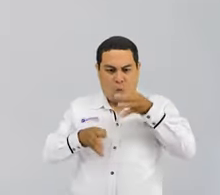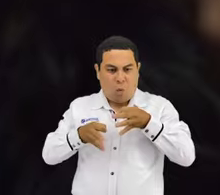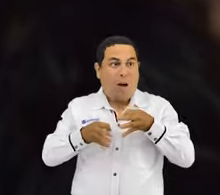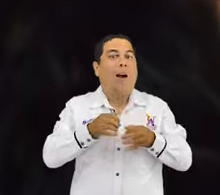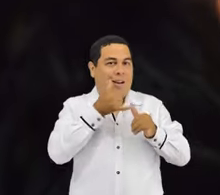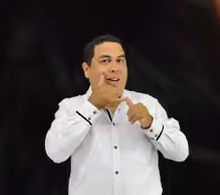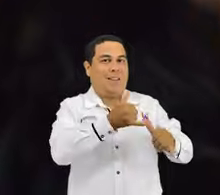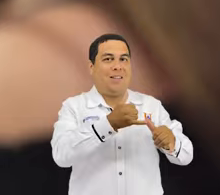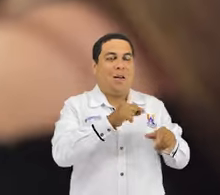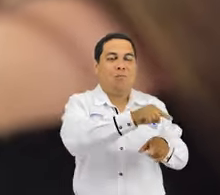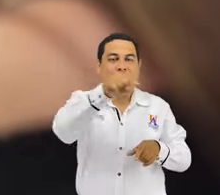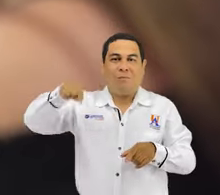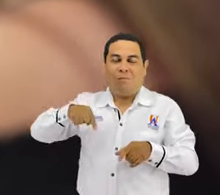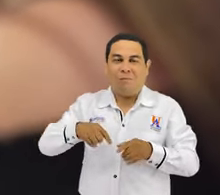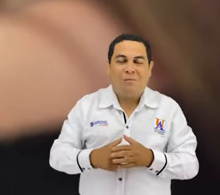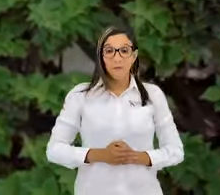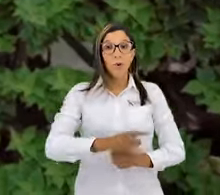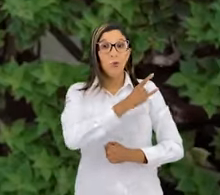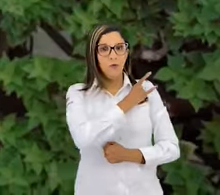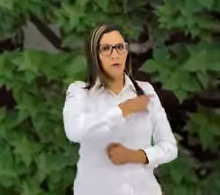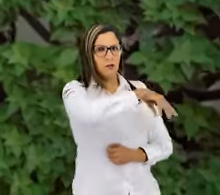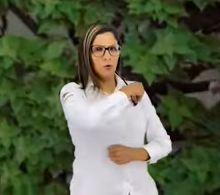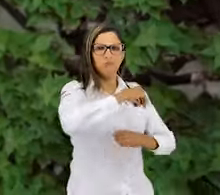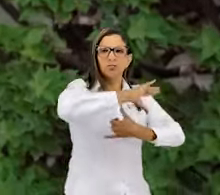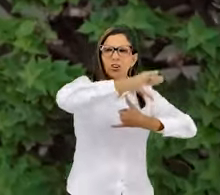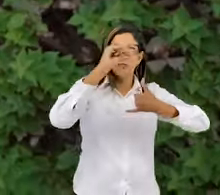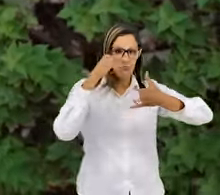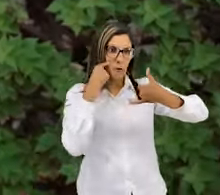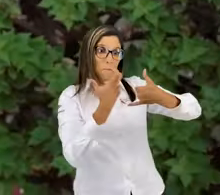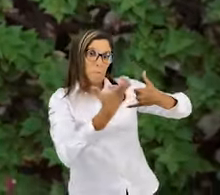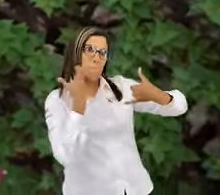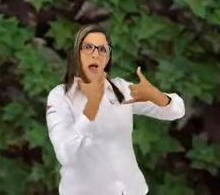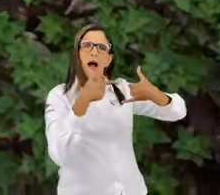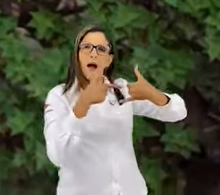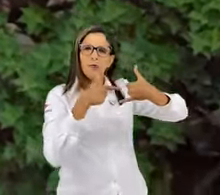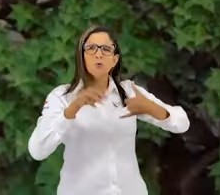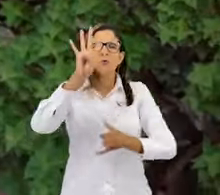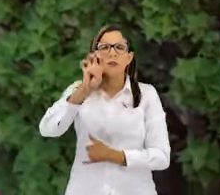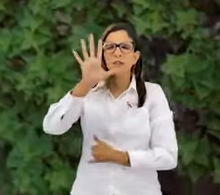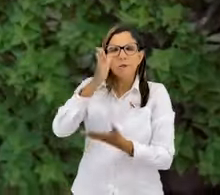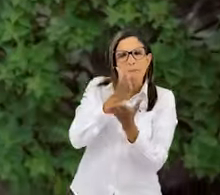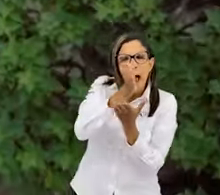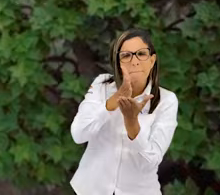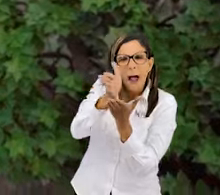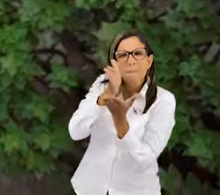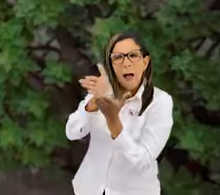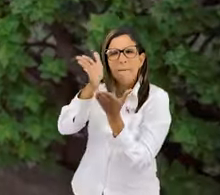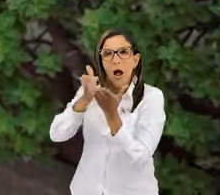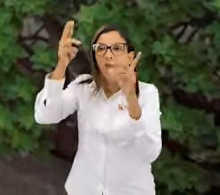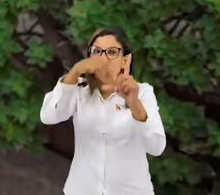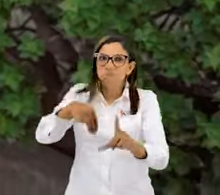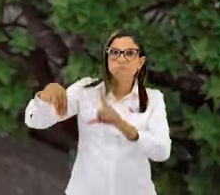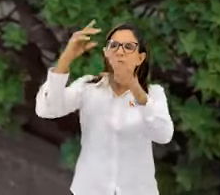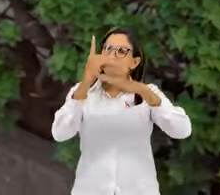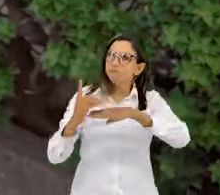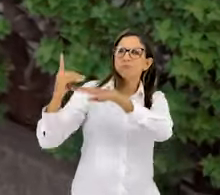humanas, ciencias jurídicas e ingeniería. Somos una de las instituciones educativas más importantes de la región Caribe, con más